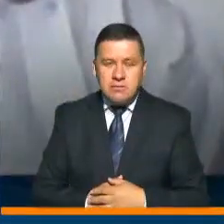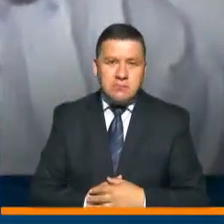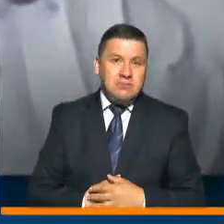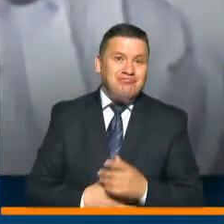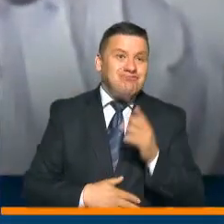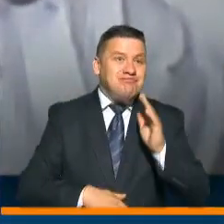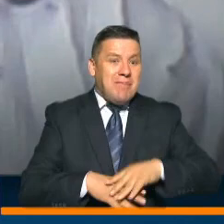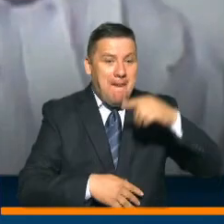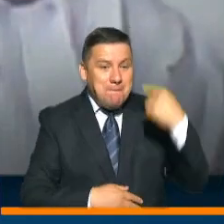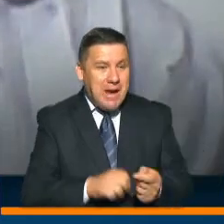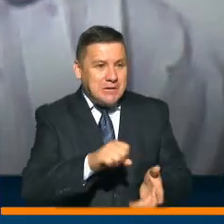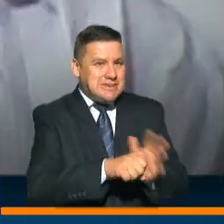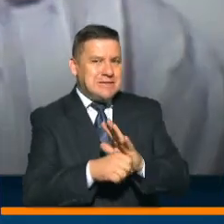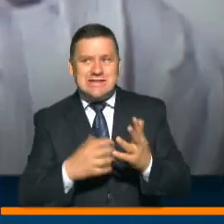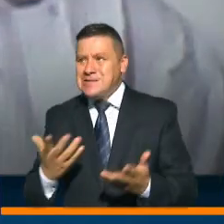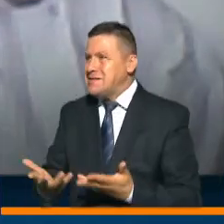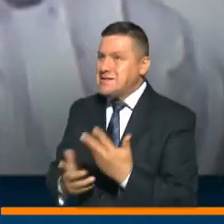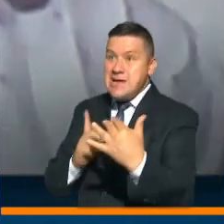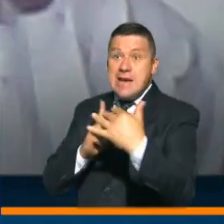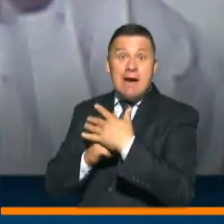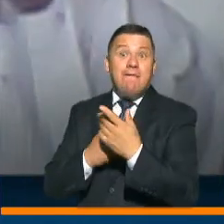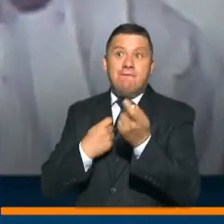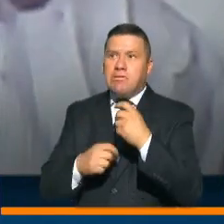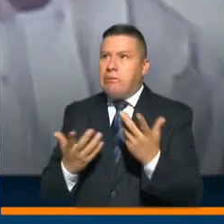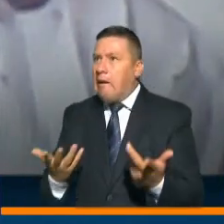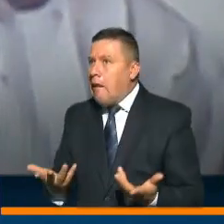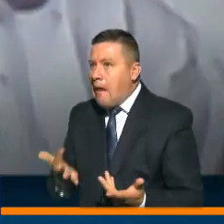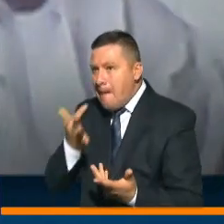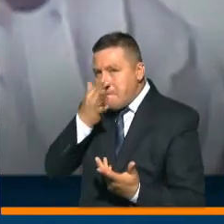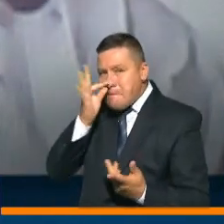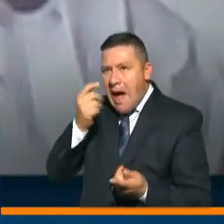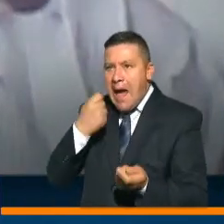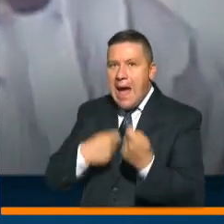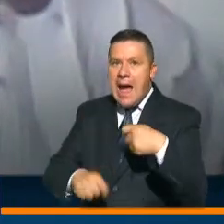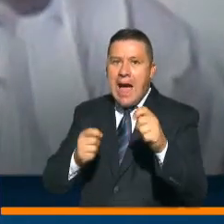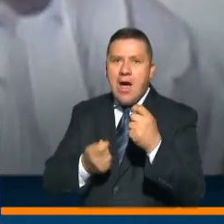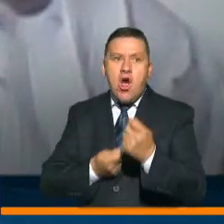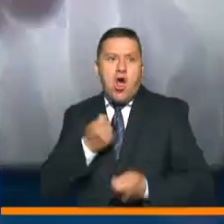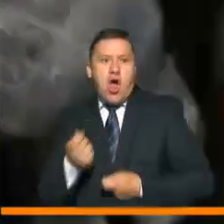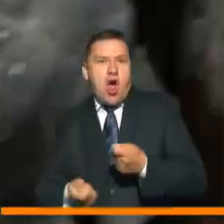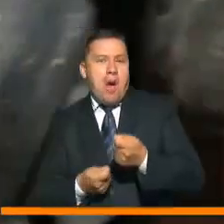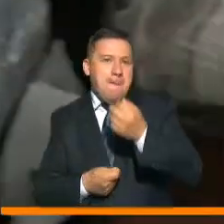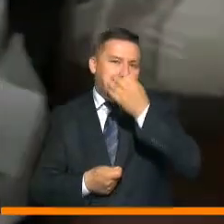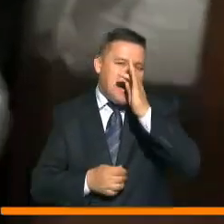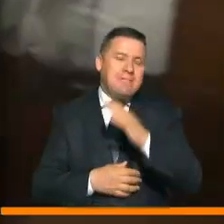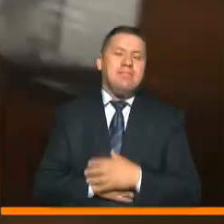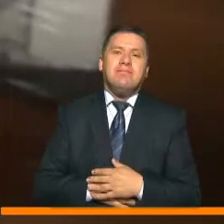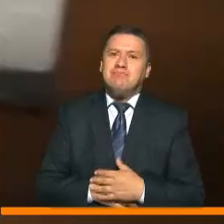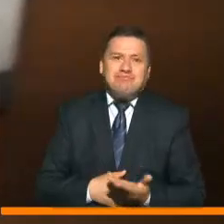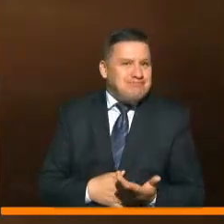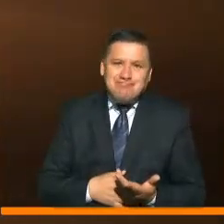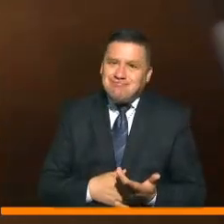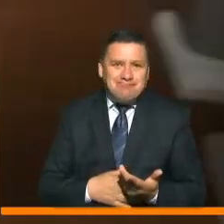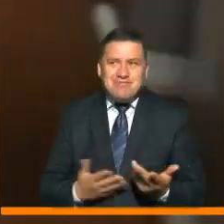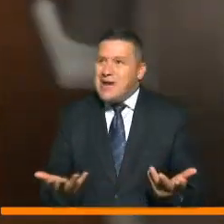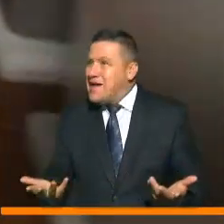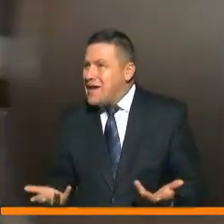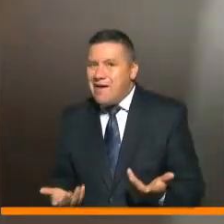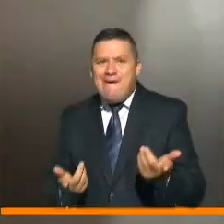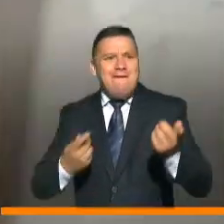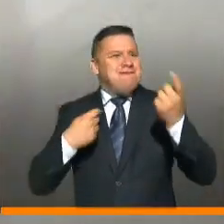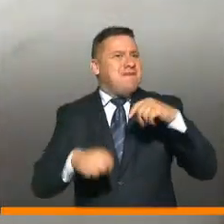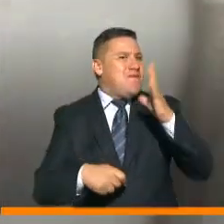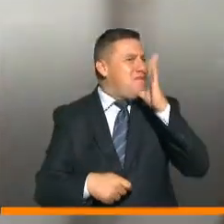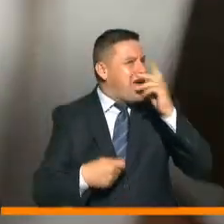Con la pandemia, a Electromuebles Richard lo afectó económicamente, comercialmente, y no había